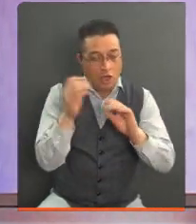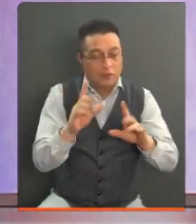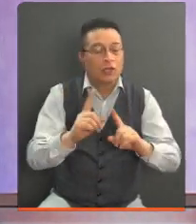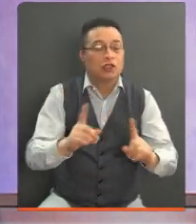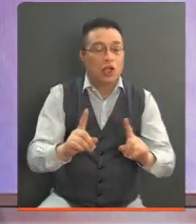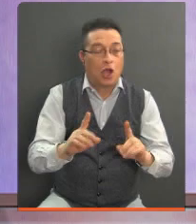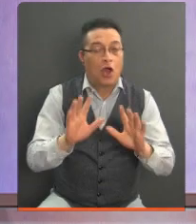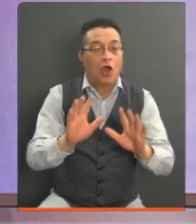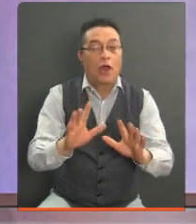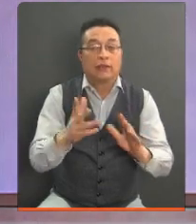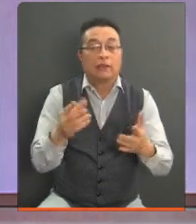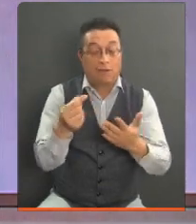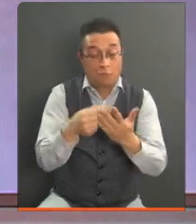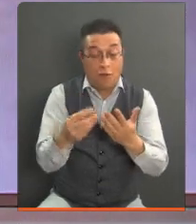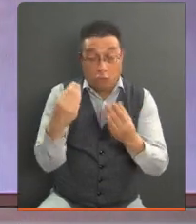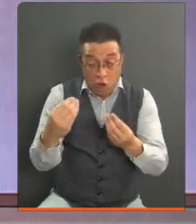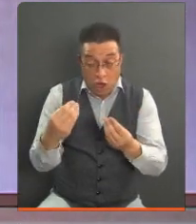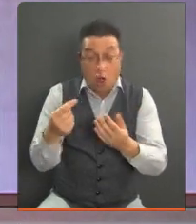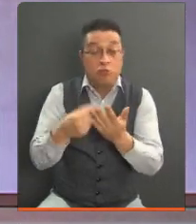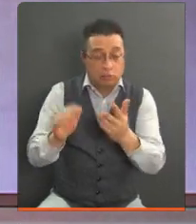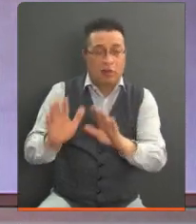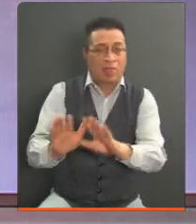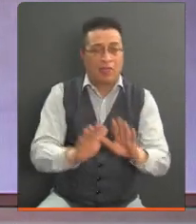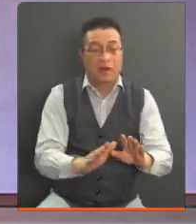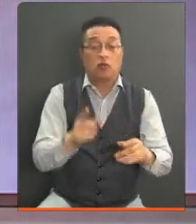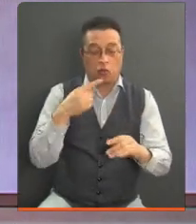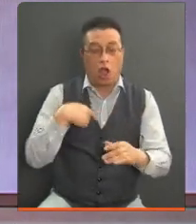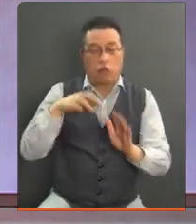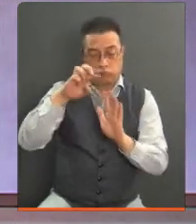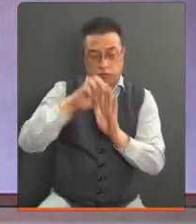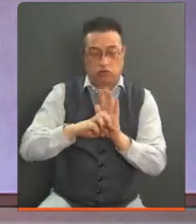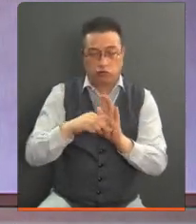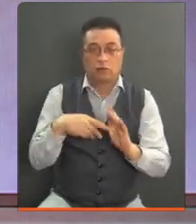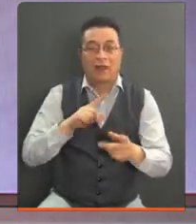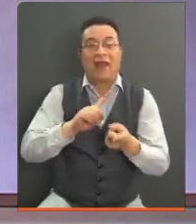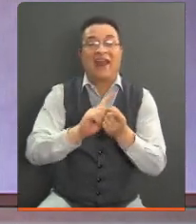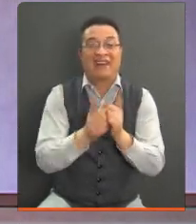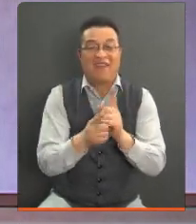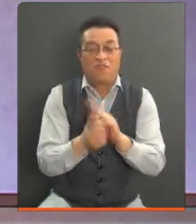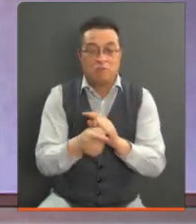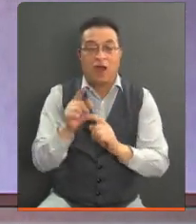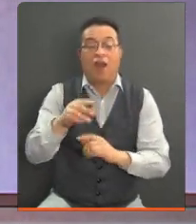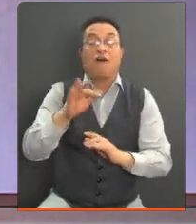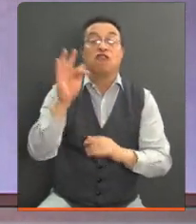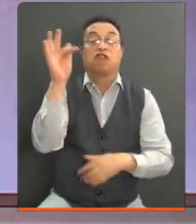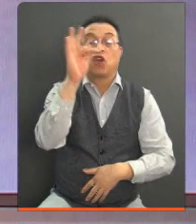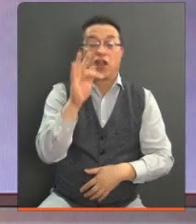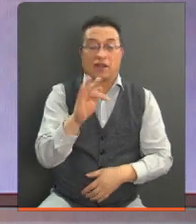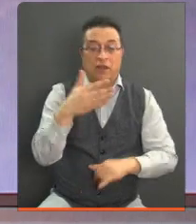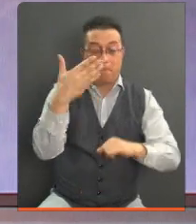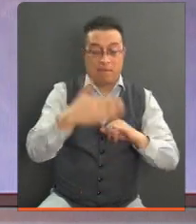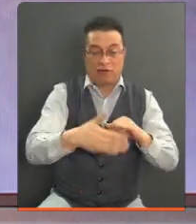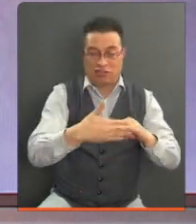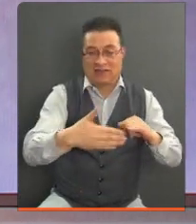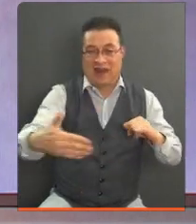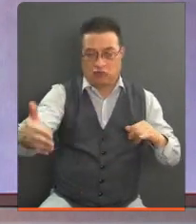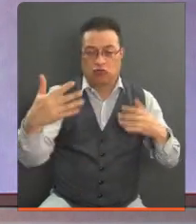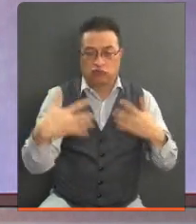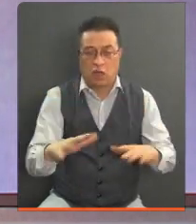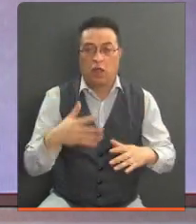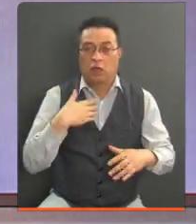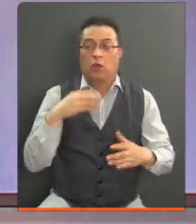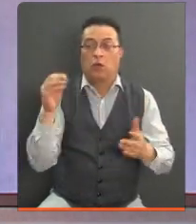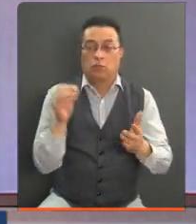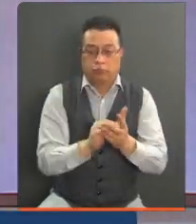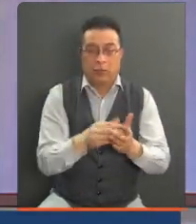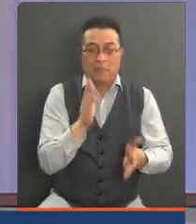resultó bueno ahora nosotros también presentamos un proyecto reforma al fonasa que era un proyecto a largo plazo de qué se trataba ponerle los patines al